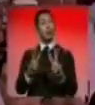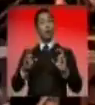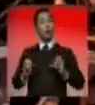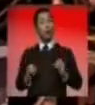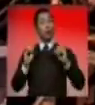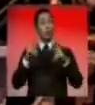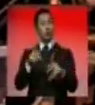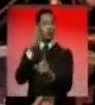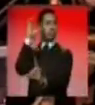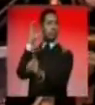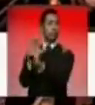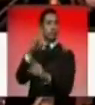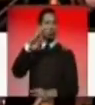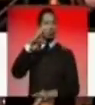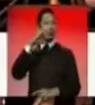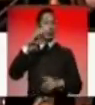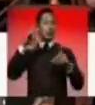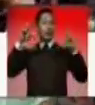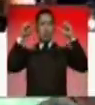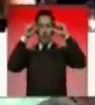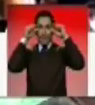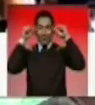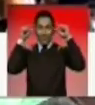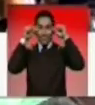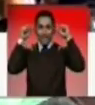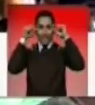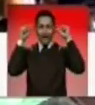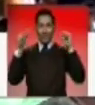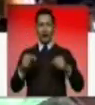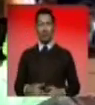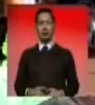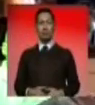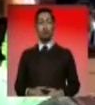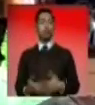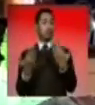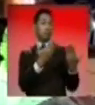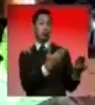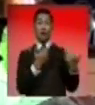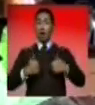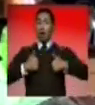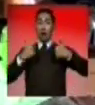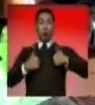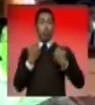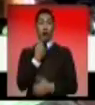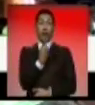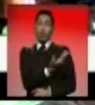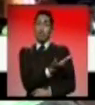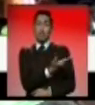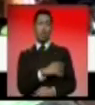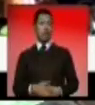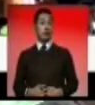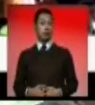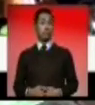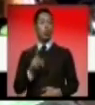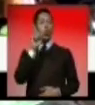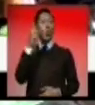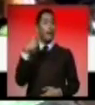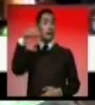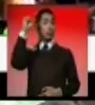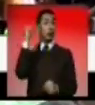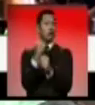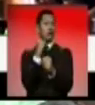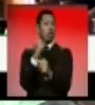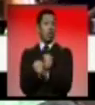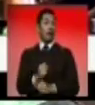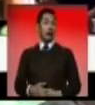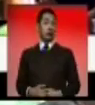para criticar a Guillermo Lasso de Creo. Dice el candidato que va a crear 1 millón de empleos.